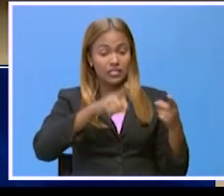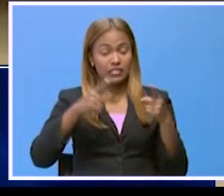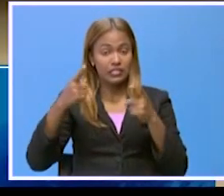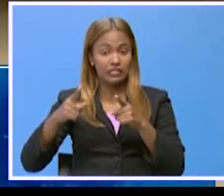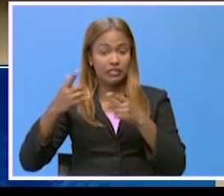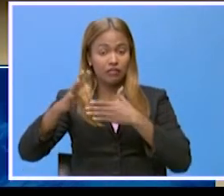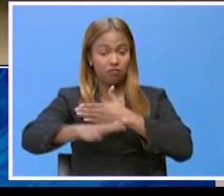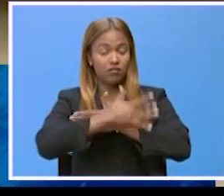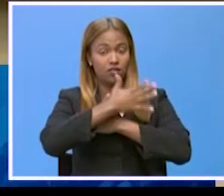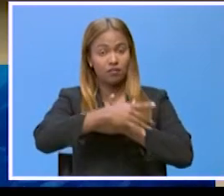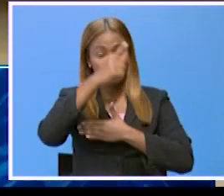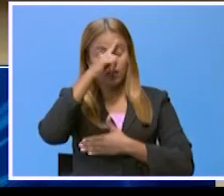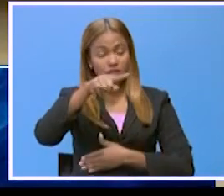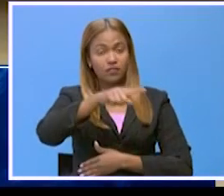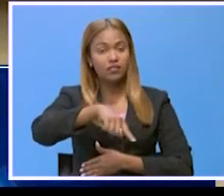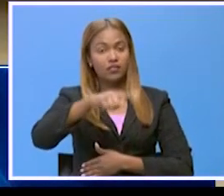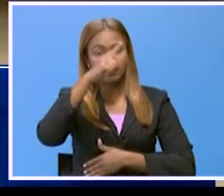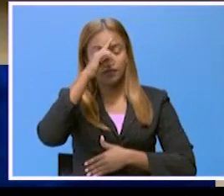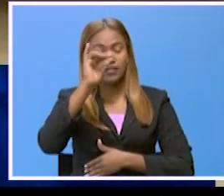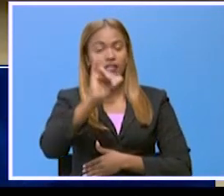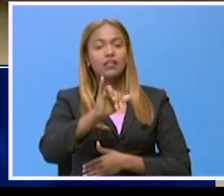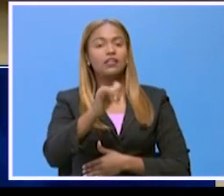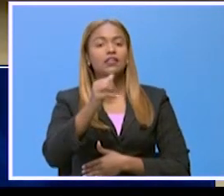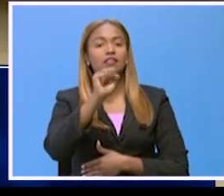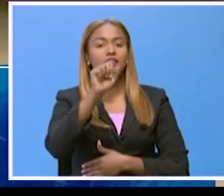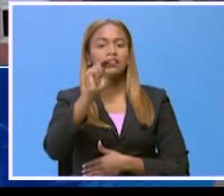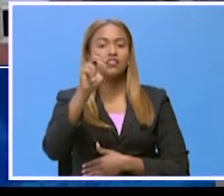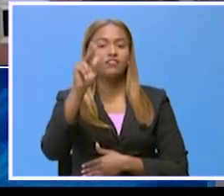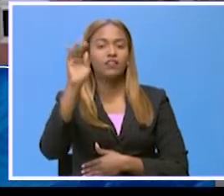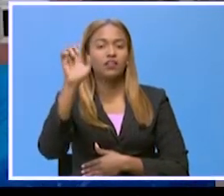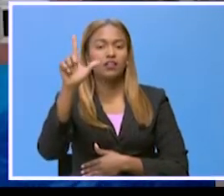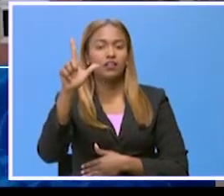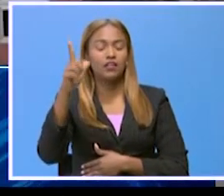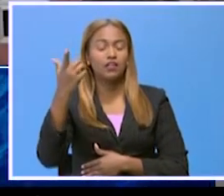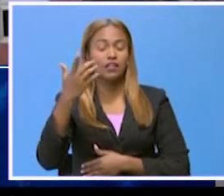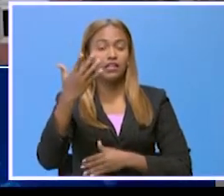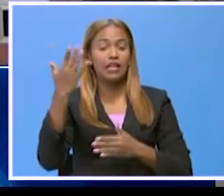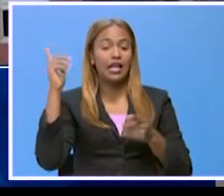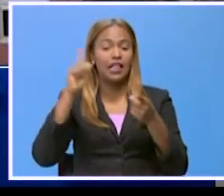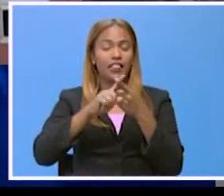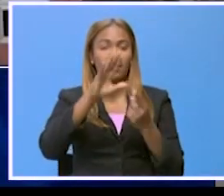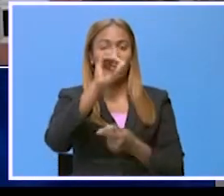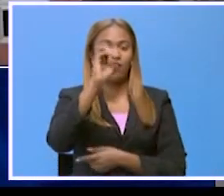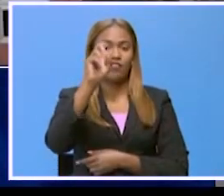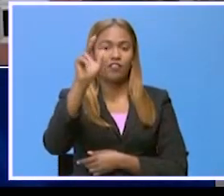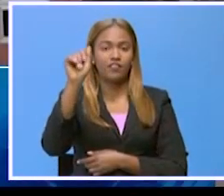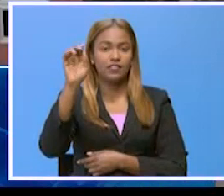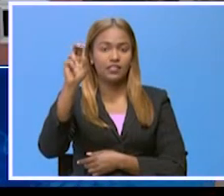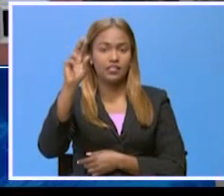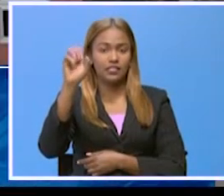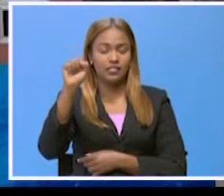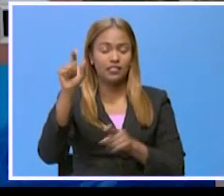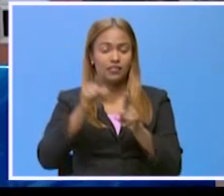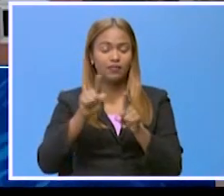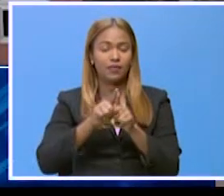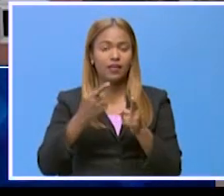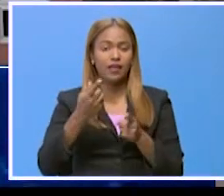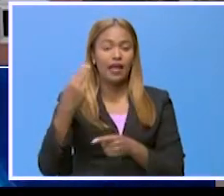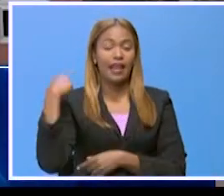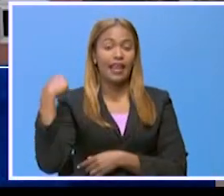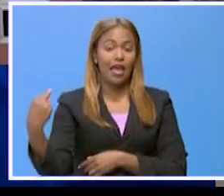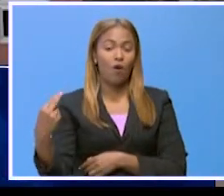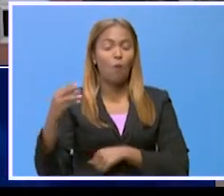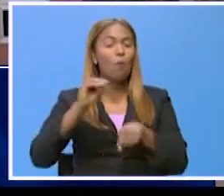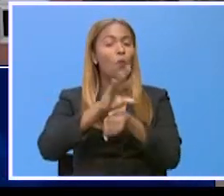marítimas para la costa atlántica desde cabo san rafael la altagracia hasta a cabo francés viejo maria trinidad sánchez se